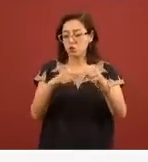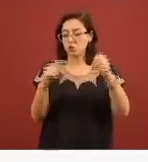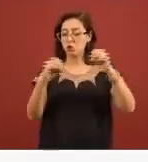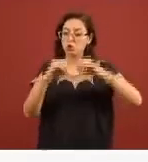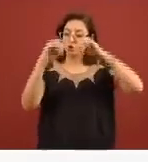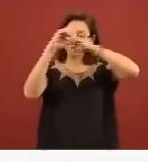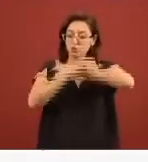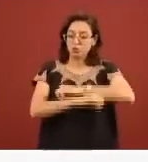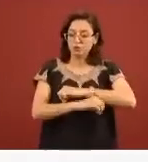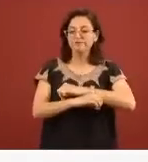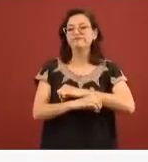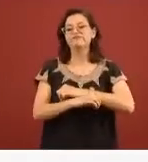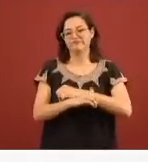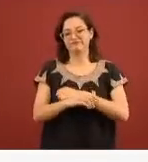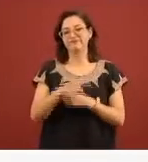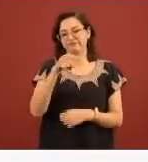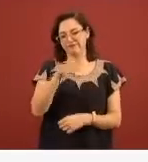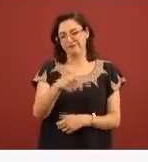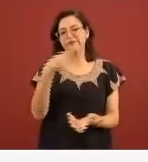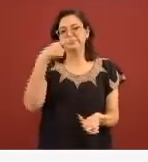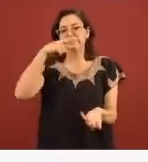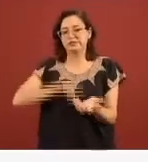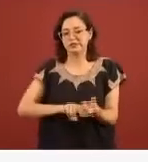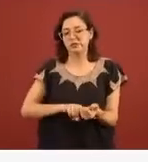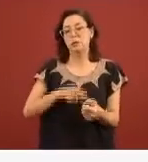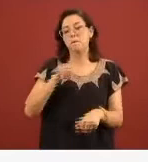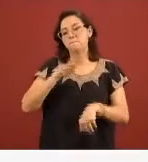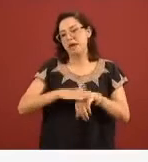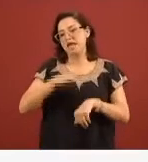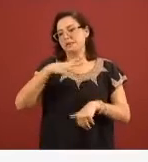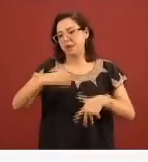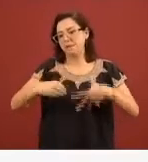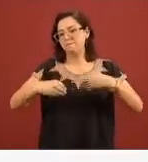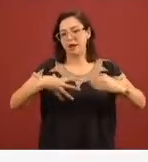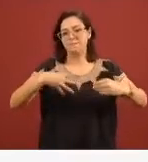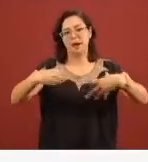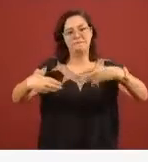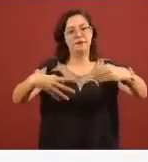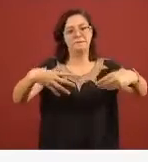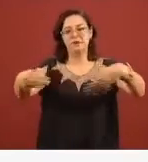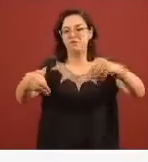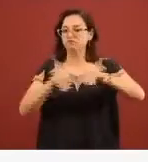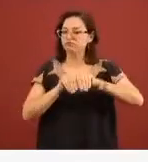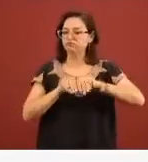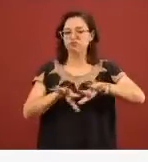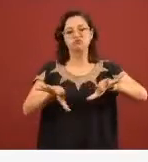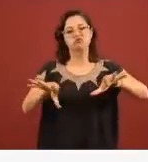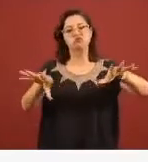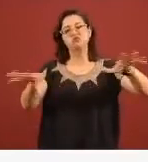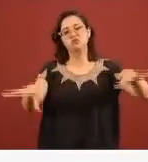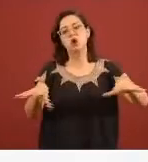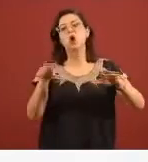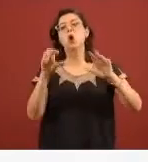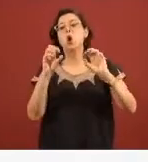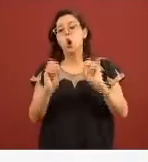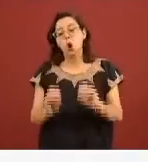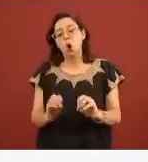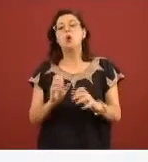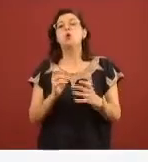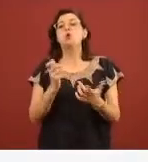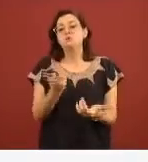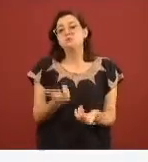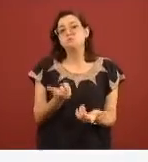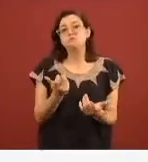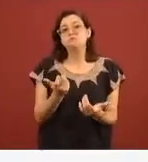más oscuro es precisamente donde se está dando una mayor dispersión poblacional o en su momento una